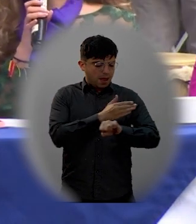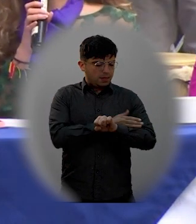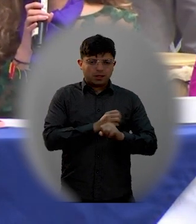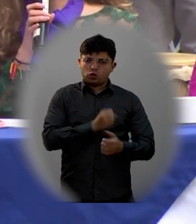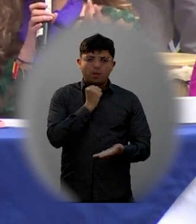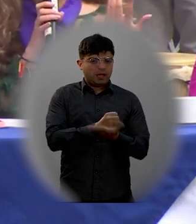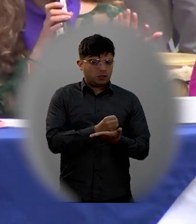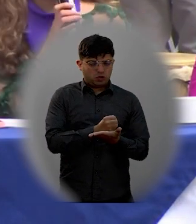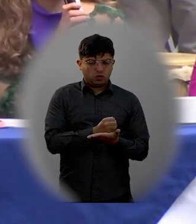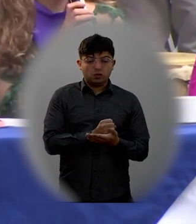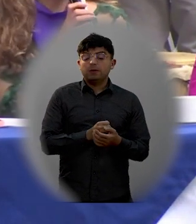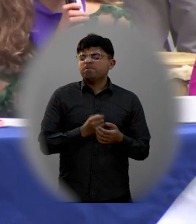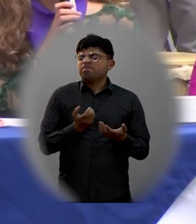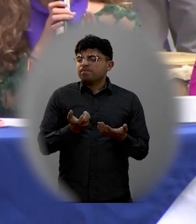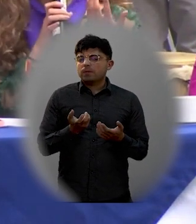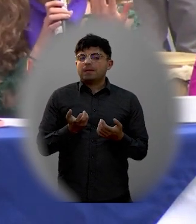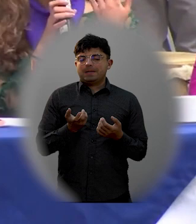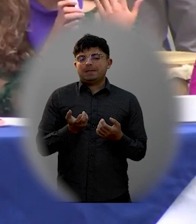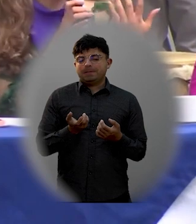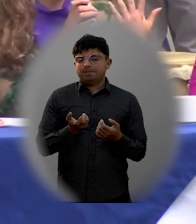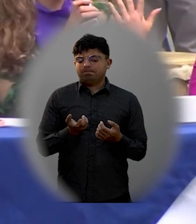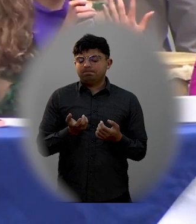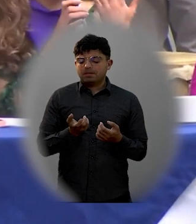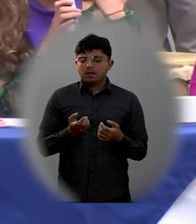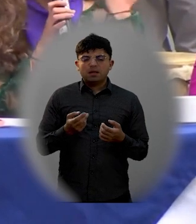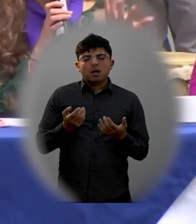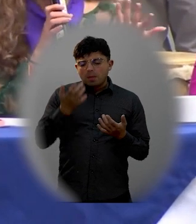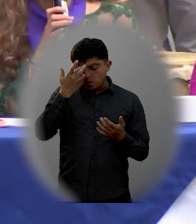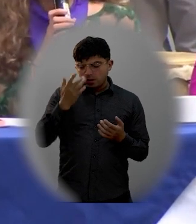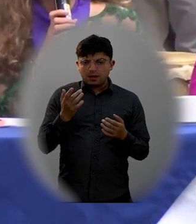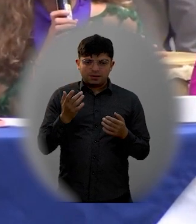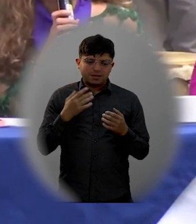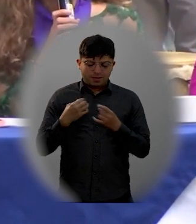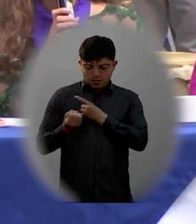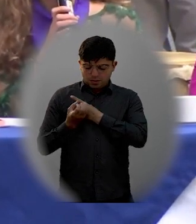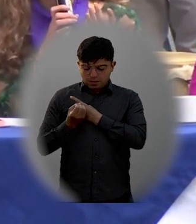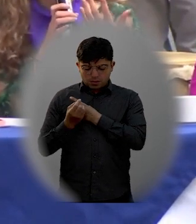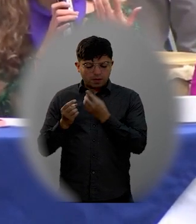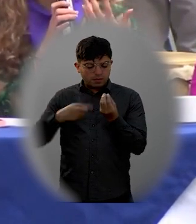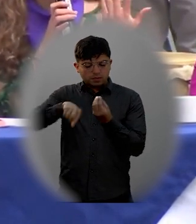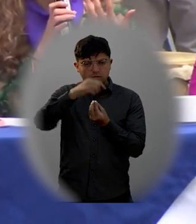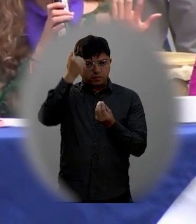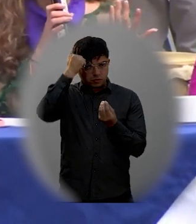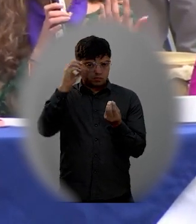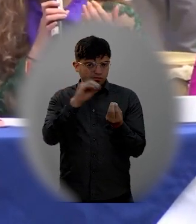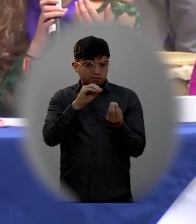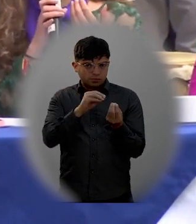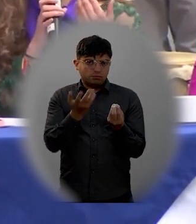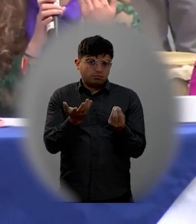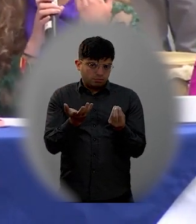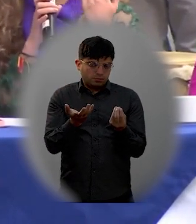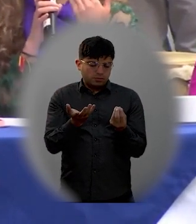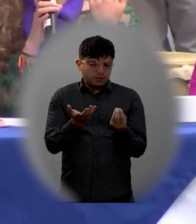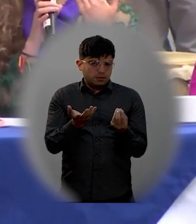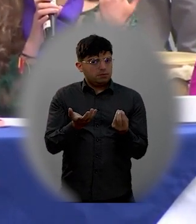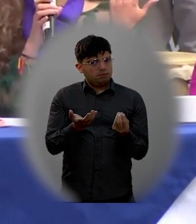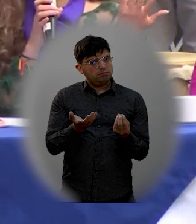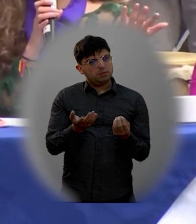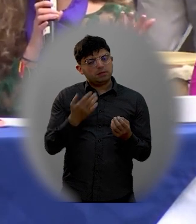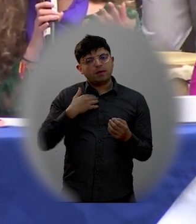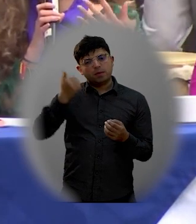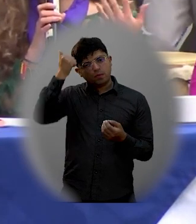sentido de que nuevamente estamos en la educadora de educadores y pues no podemos permitir que